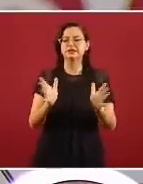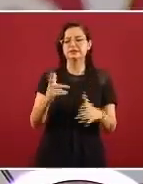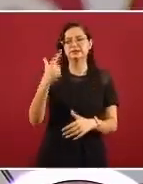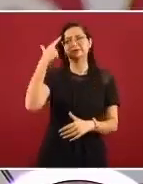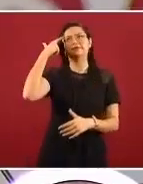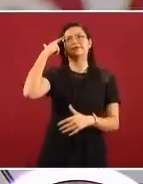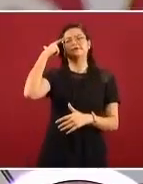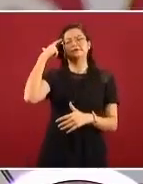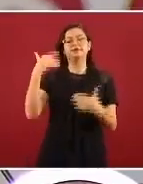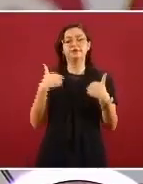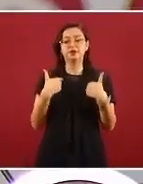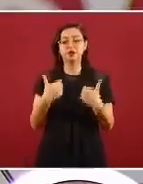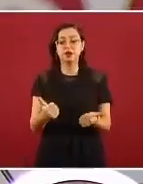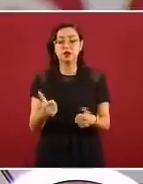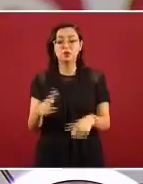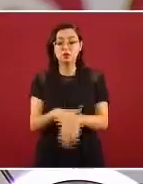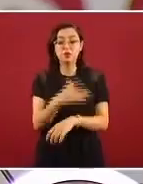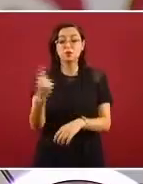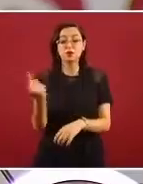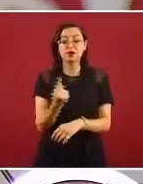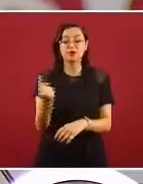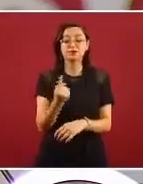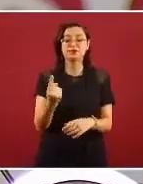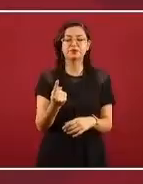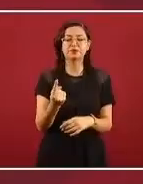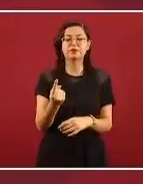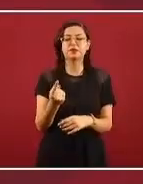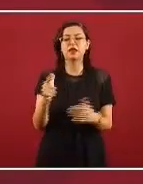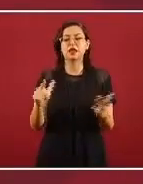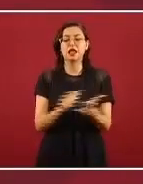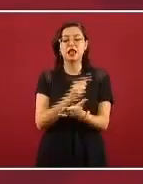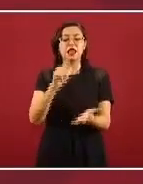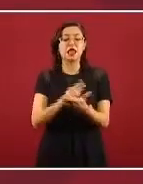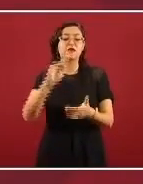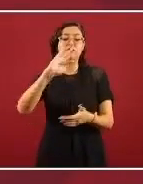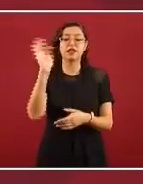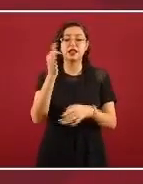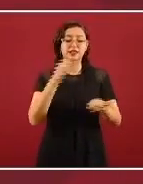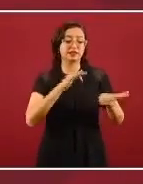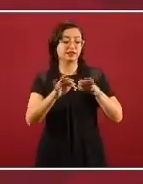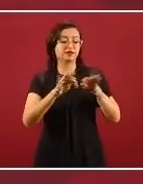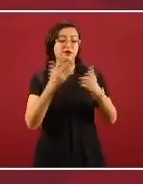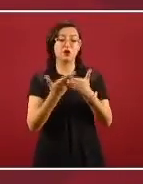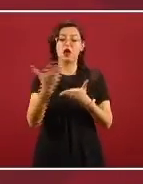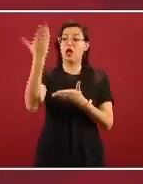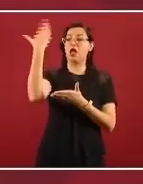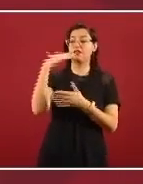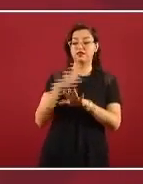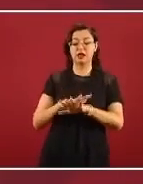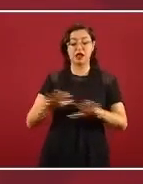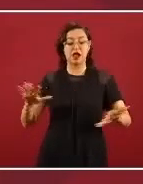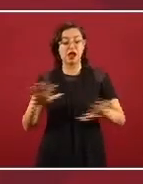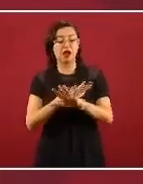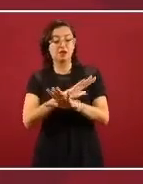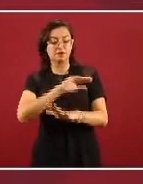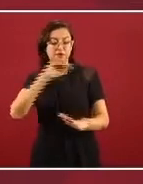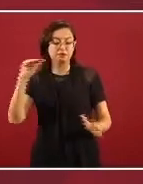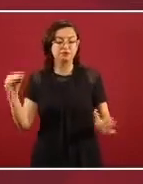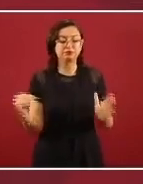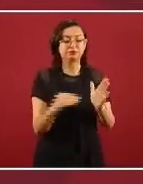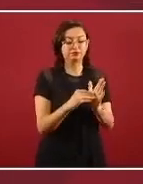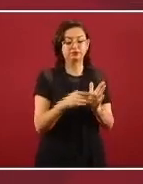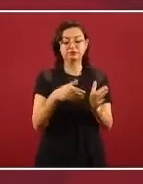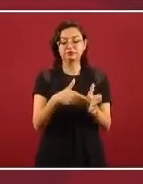en una reforma que se hizo a la ley crear el trabajo se estableció que en